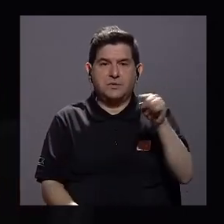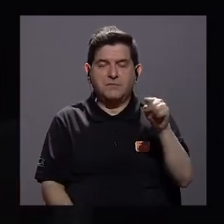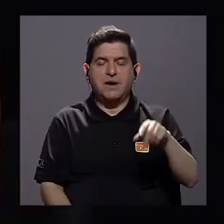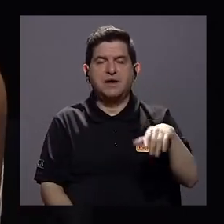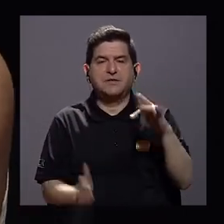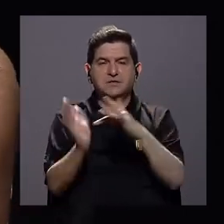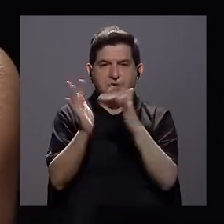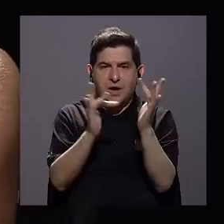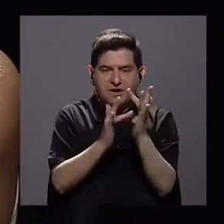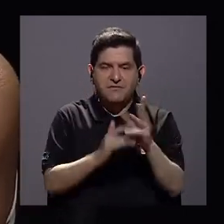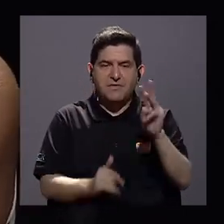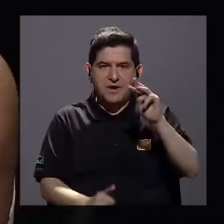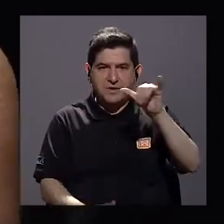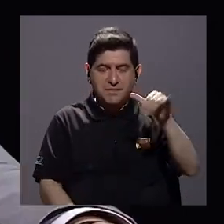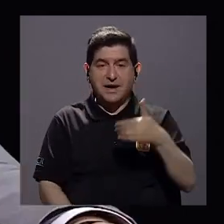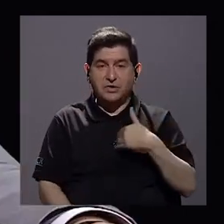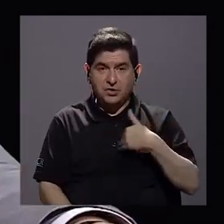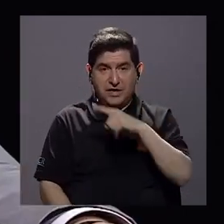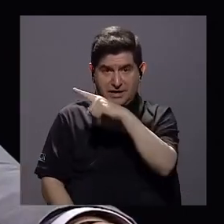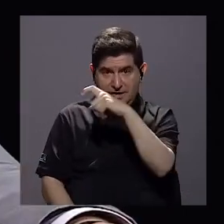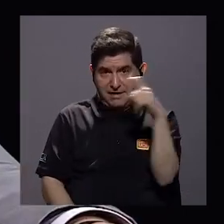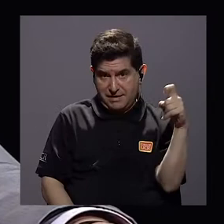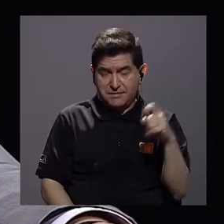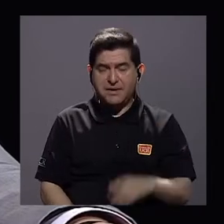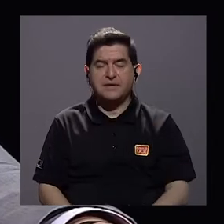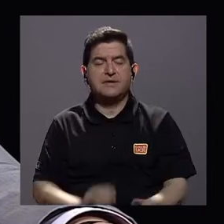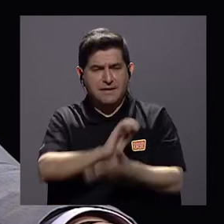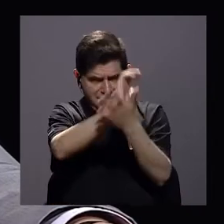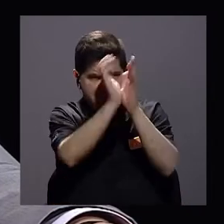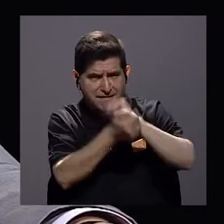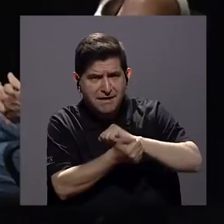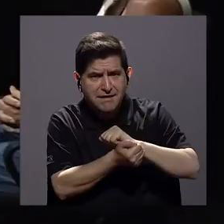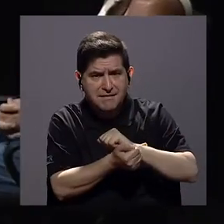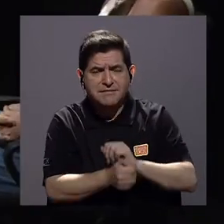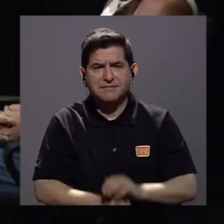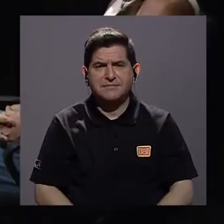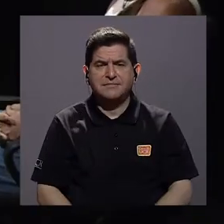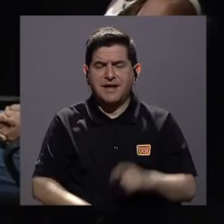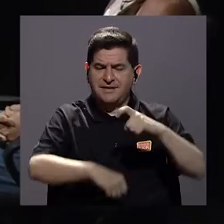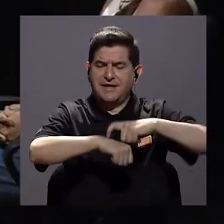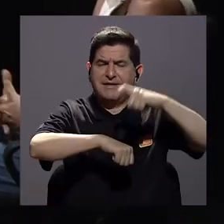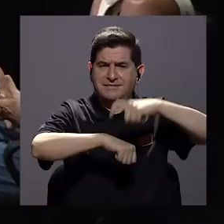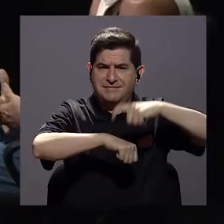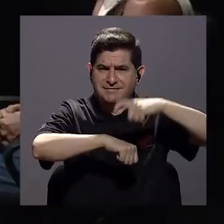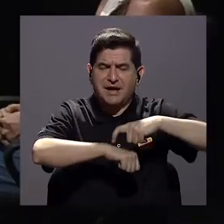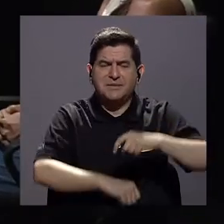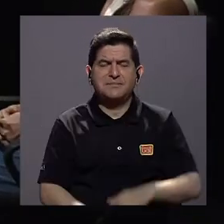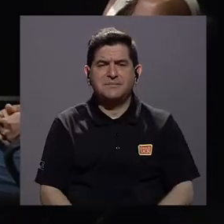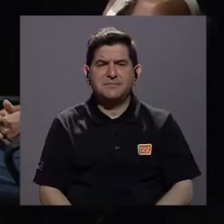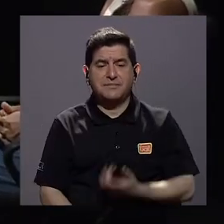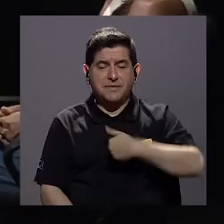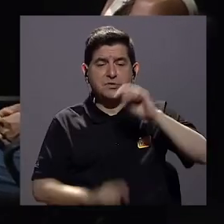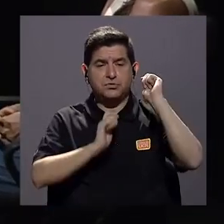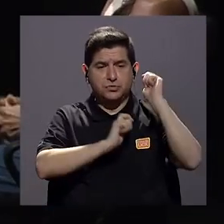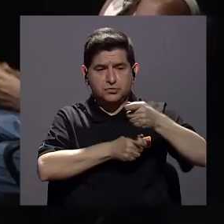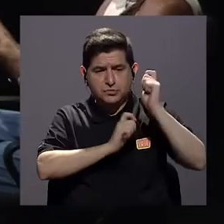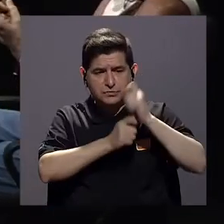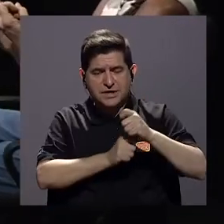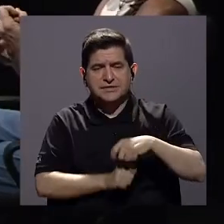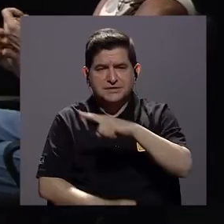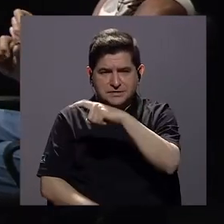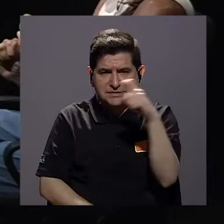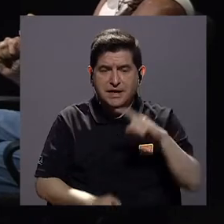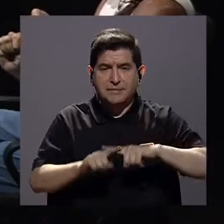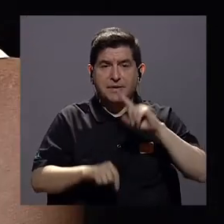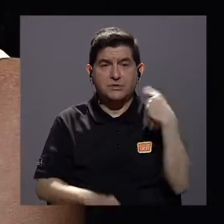abril, mayo, ¿verdad? Donde tenemos ese camarón. Entonces hay cambios, ¿verdad? En las etapas o en las épocas donde podemos pescar el camarón. Pero